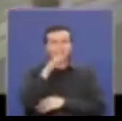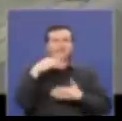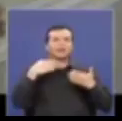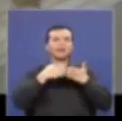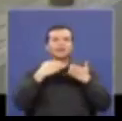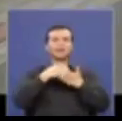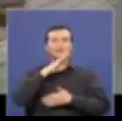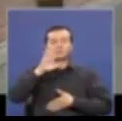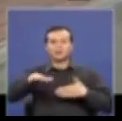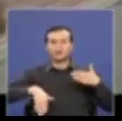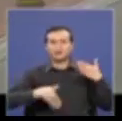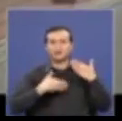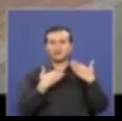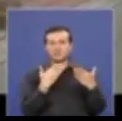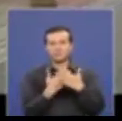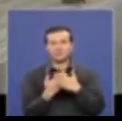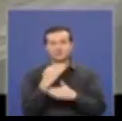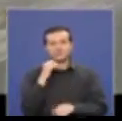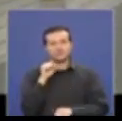selección del Carchi.